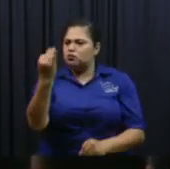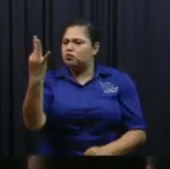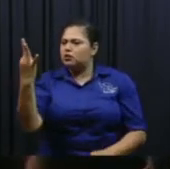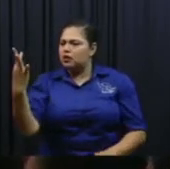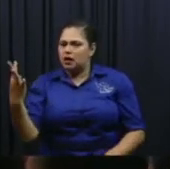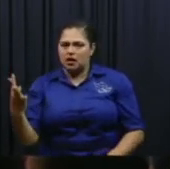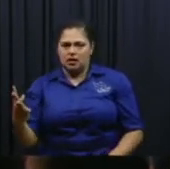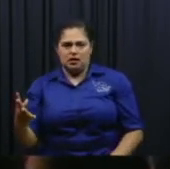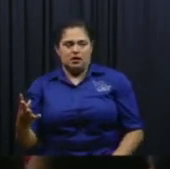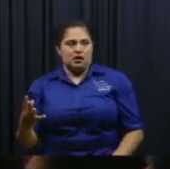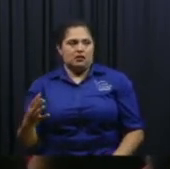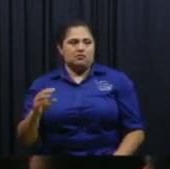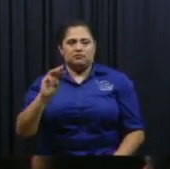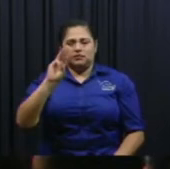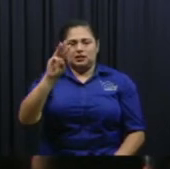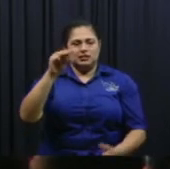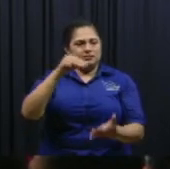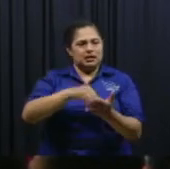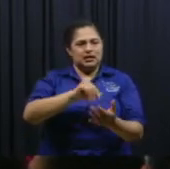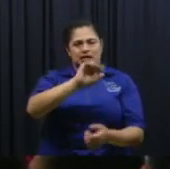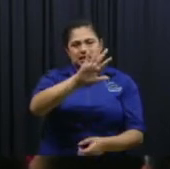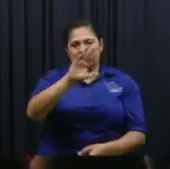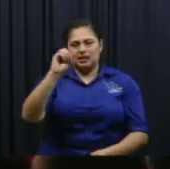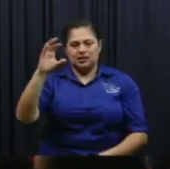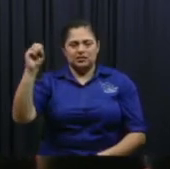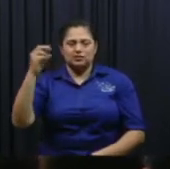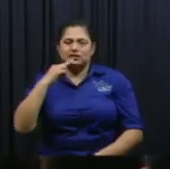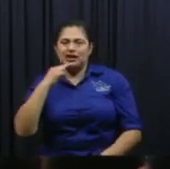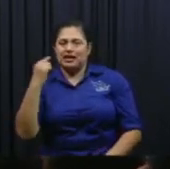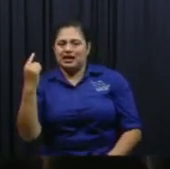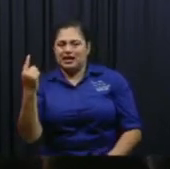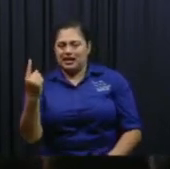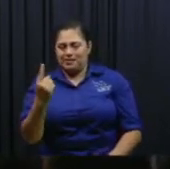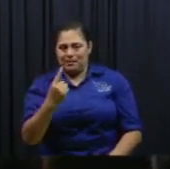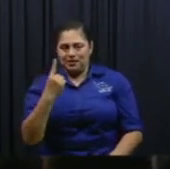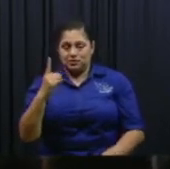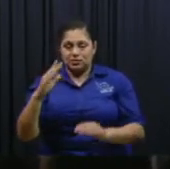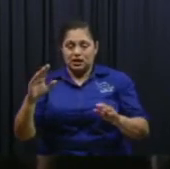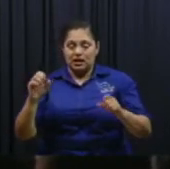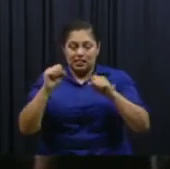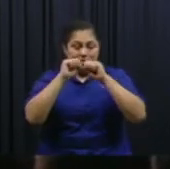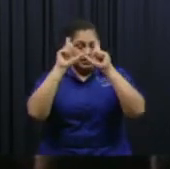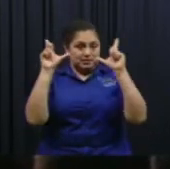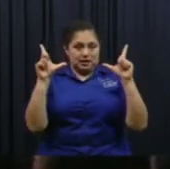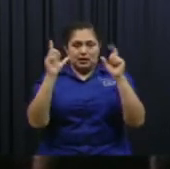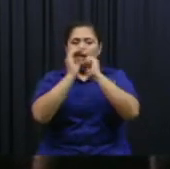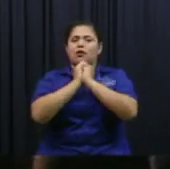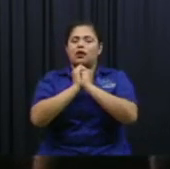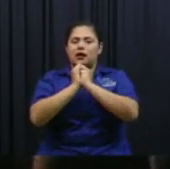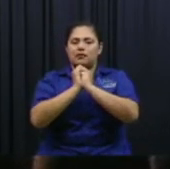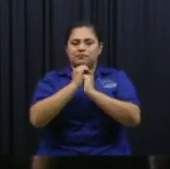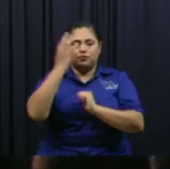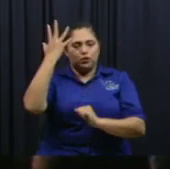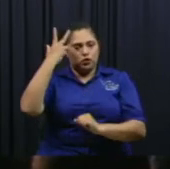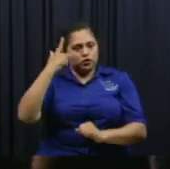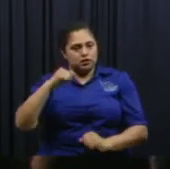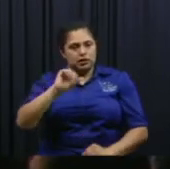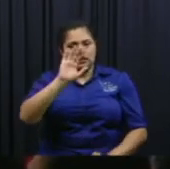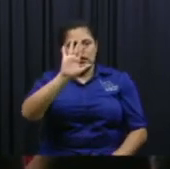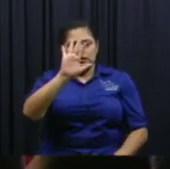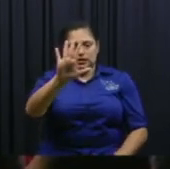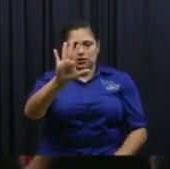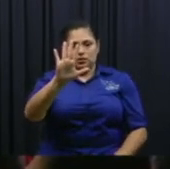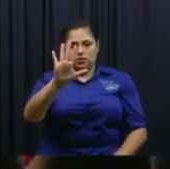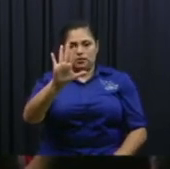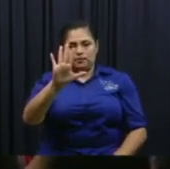son como tres mil quinientos hermanos que se levantan a orar todos los días a las cinco de la mañana tres mil quinientos hermanos es un